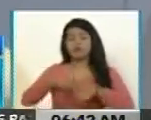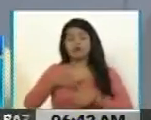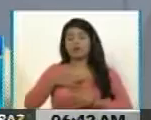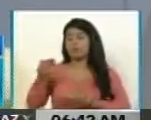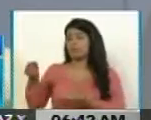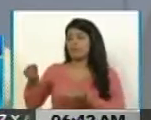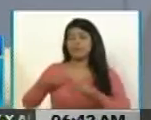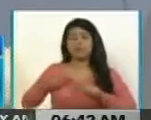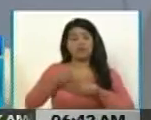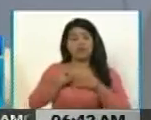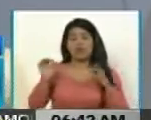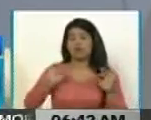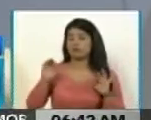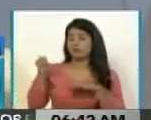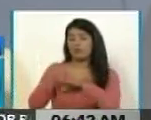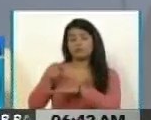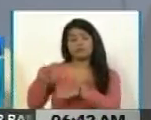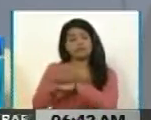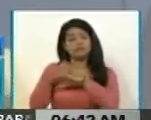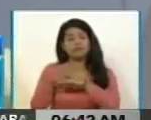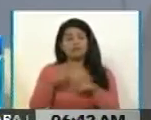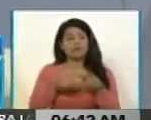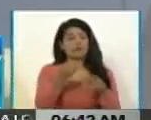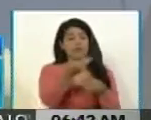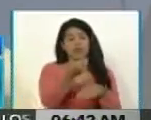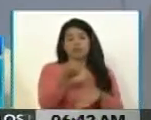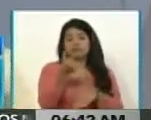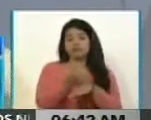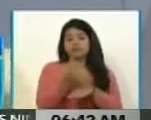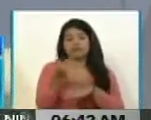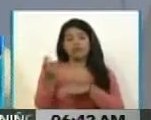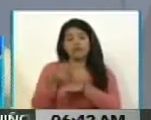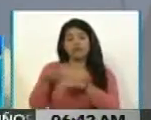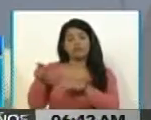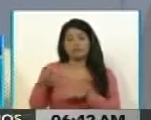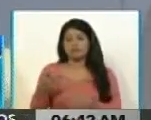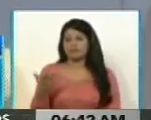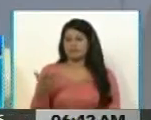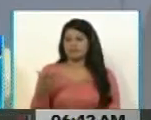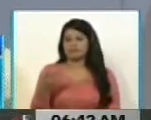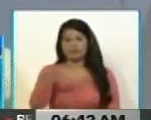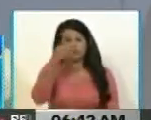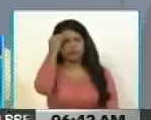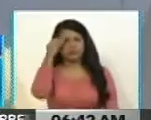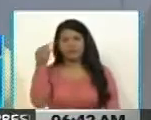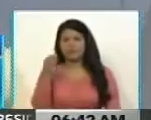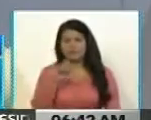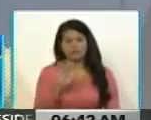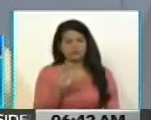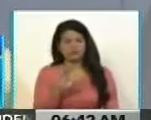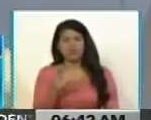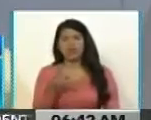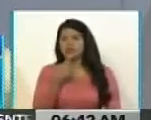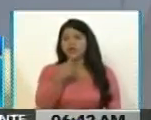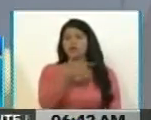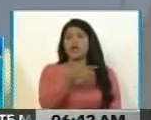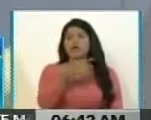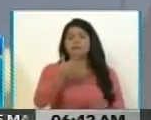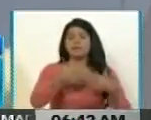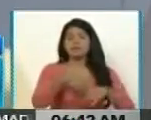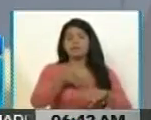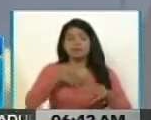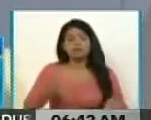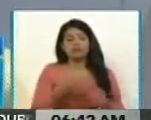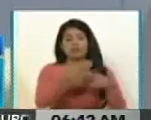a fulanito de tal y al otro y al otro y al otro, y que la única manera de que este país salga adelante es que estimules una